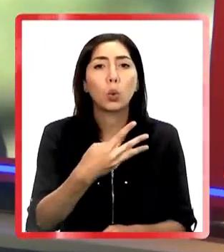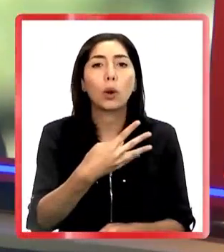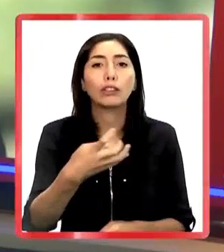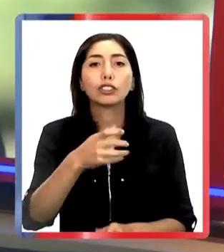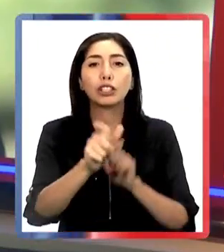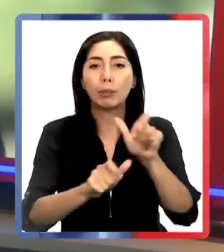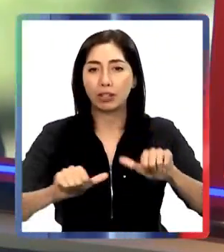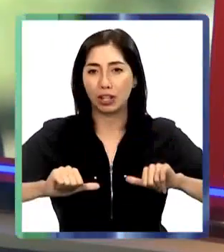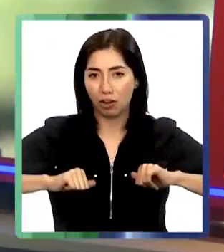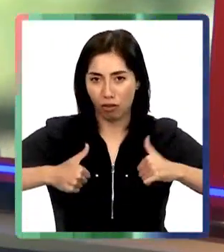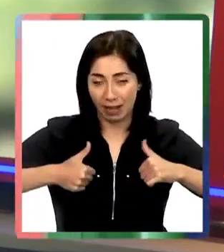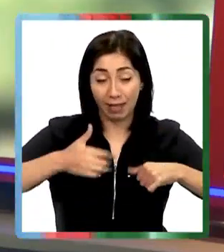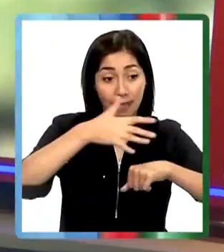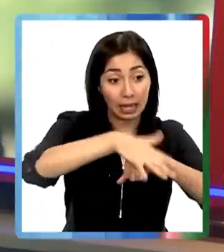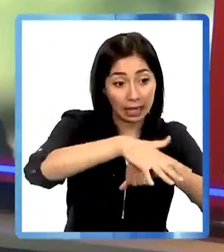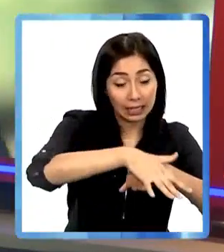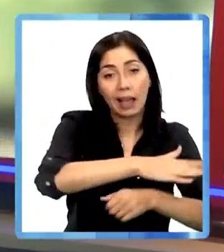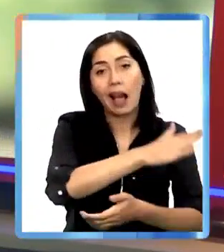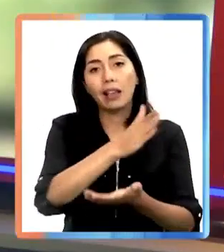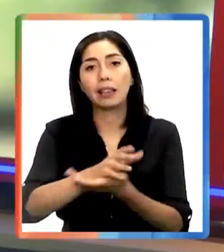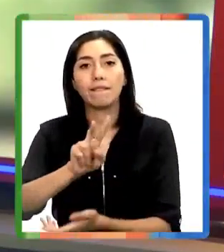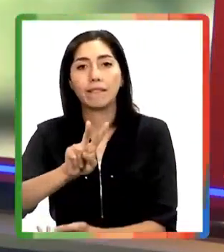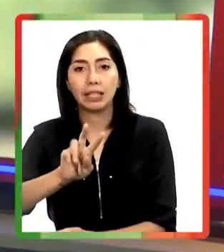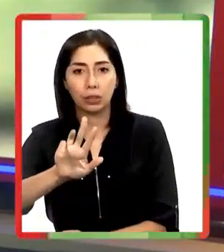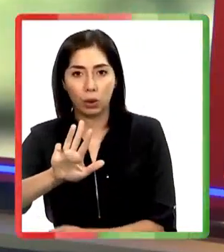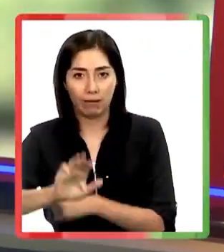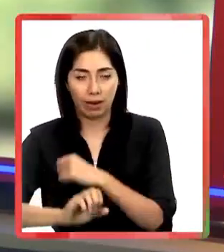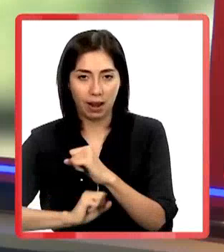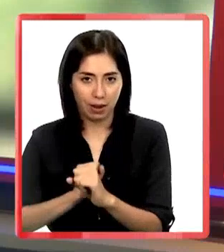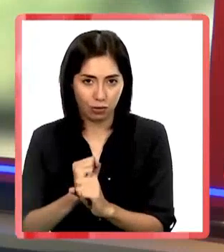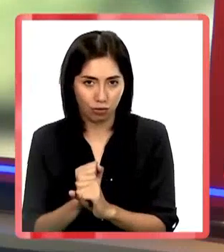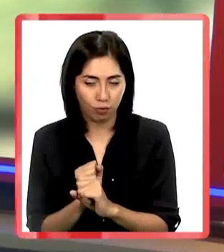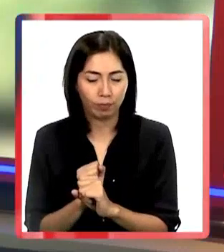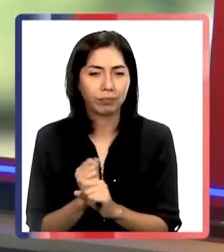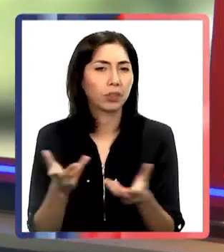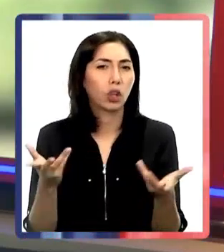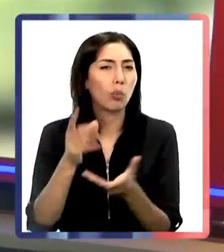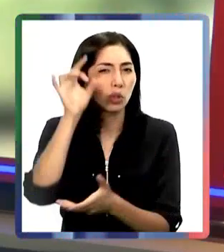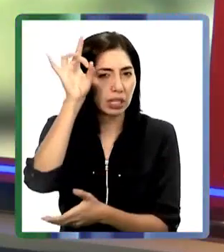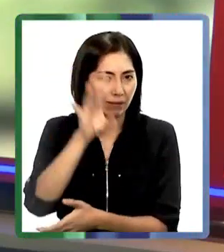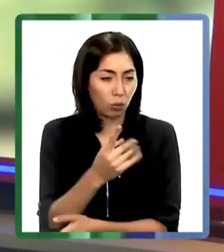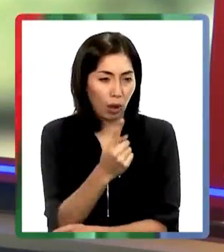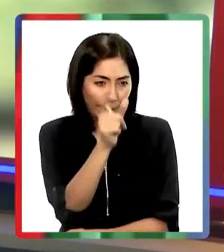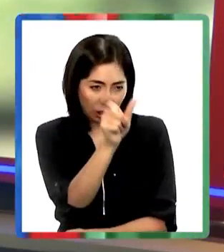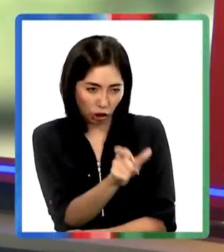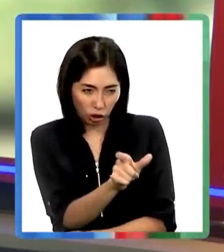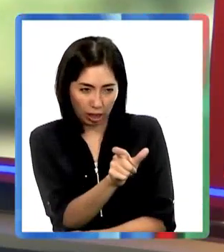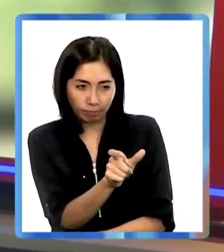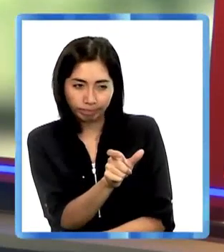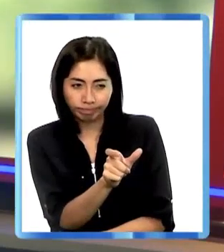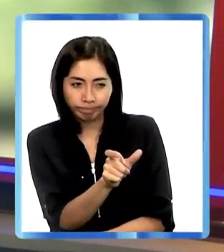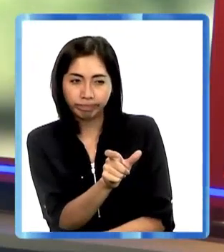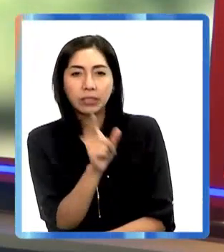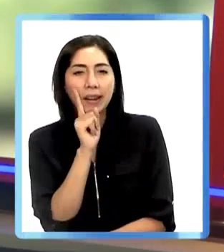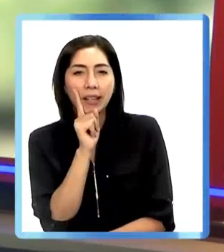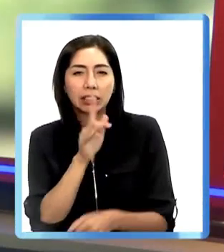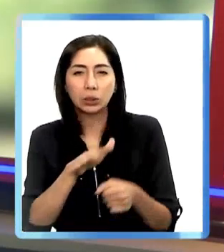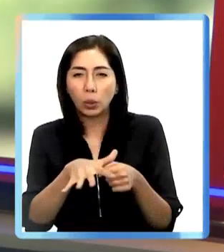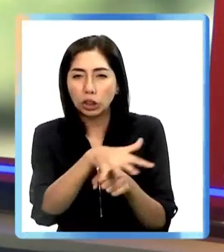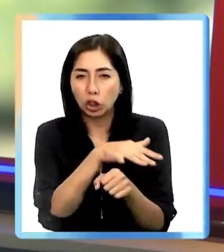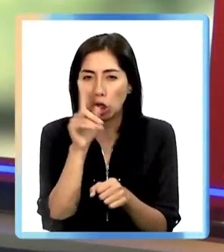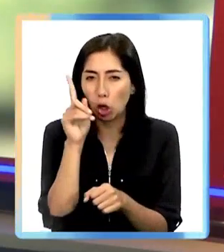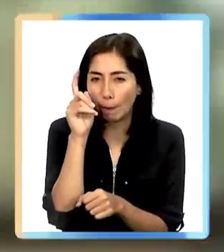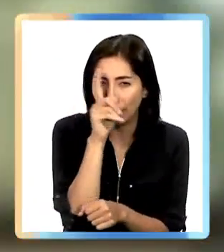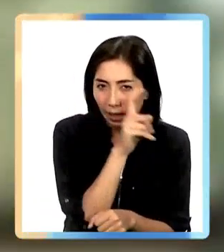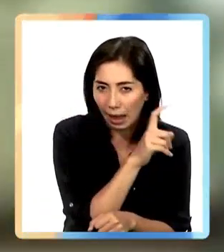400 jóvenes de entre 15 y 29 años. ¿Cuáles son los primeros indicios de que un joven o un adolescente está pasando por